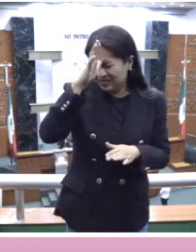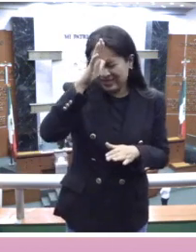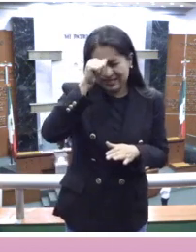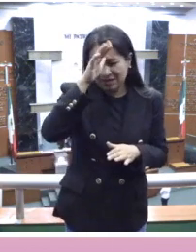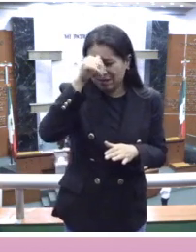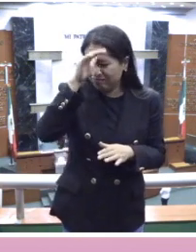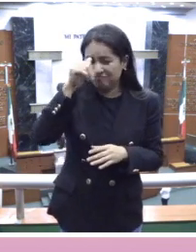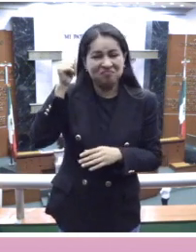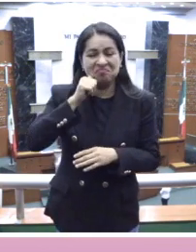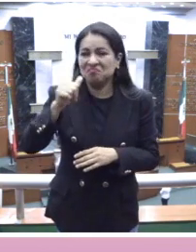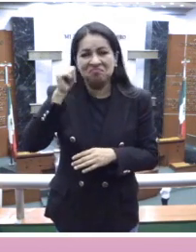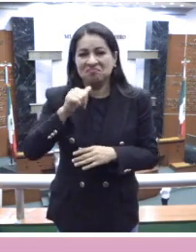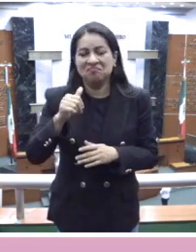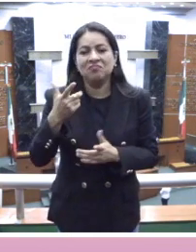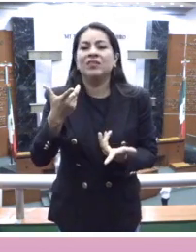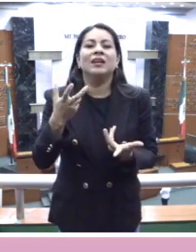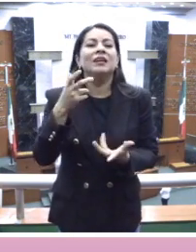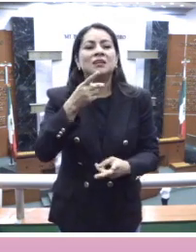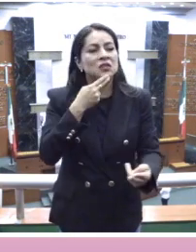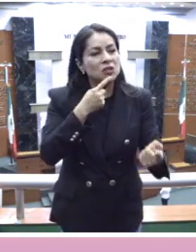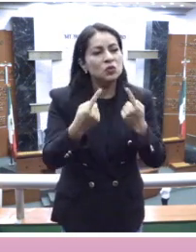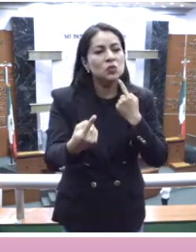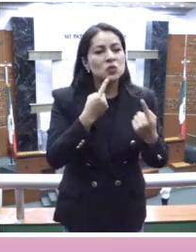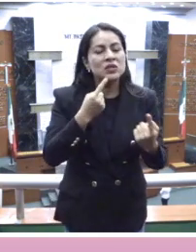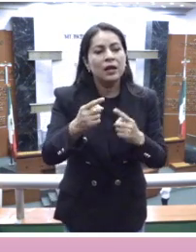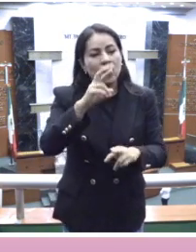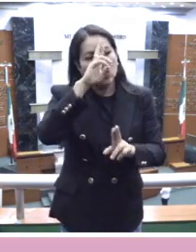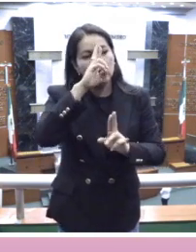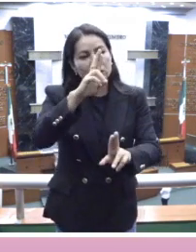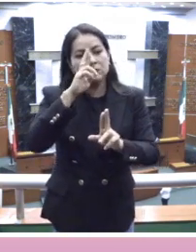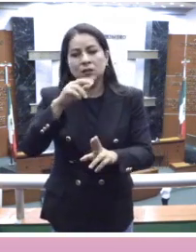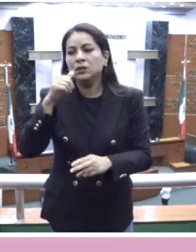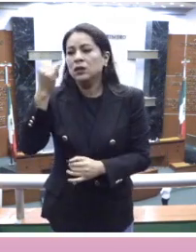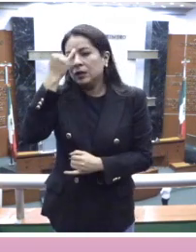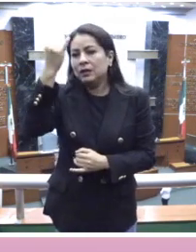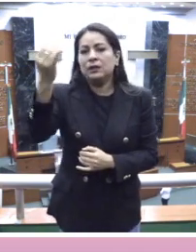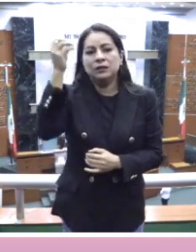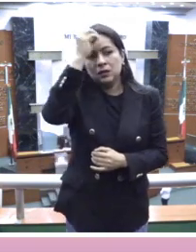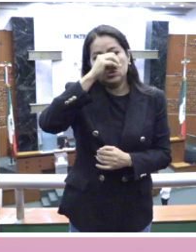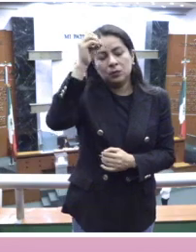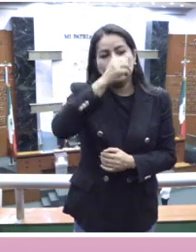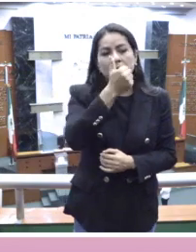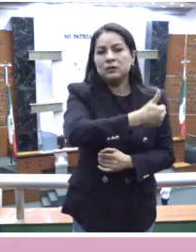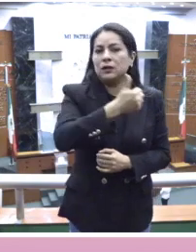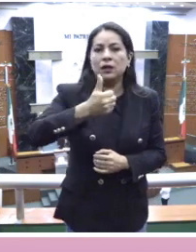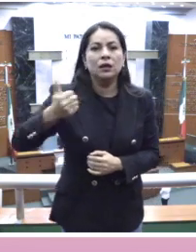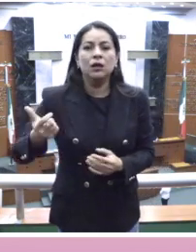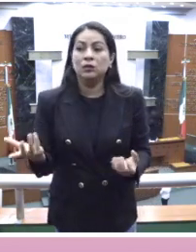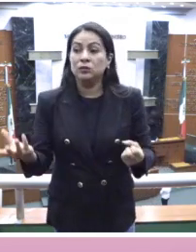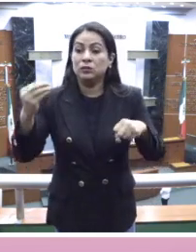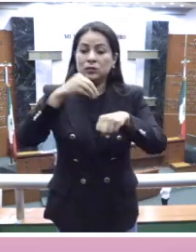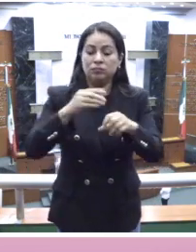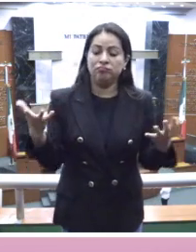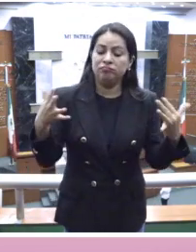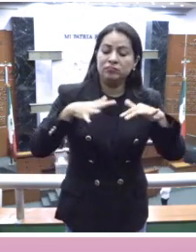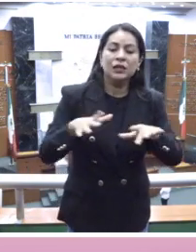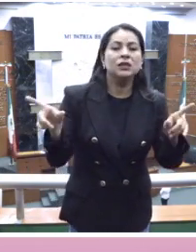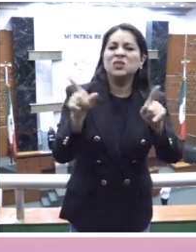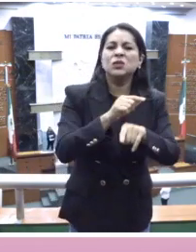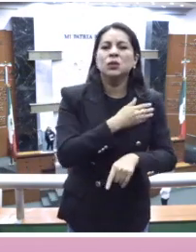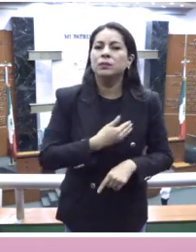en esta ocasión siempre ha habido un diálogo respetuoso en donde las ideas y las opiniones se incorporan. Es cuanto,